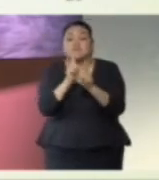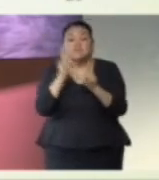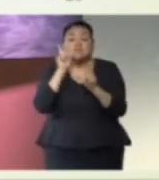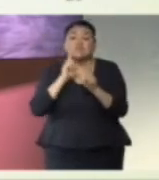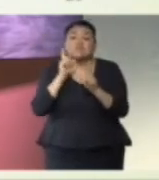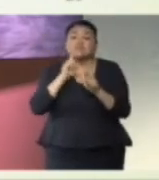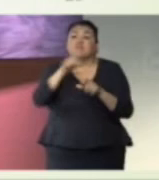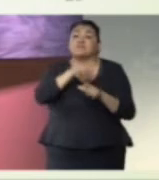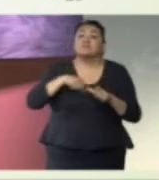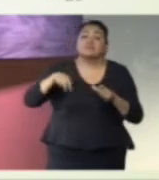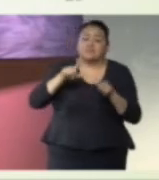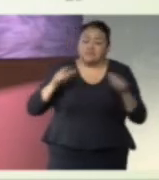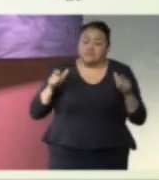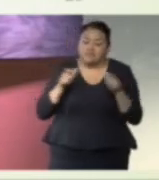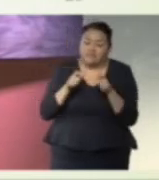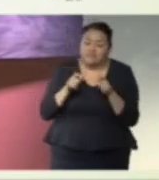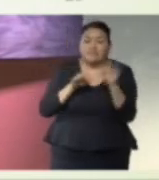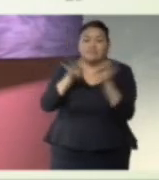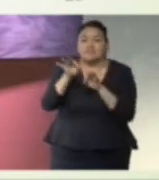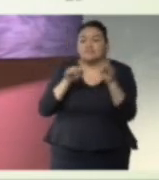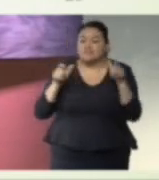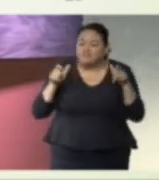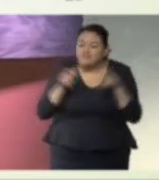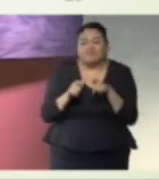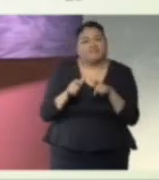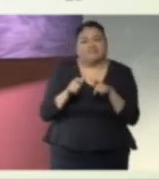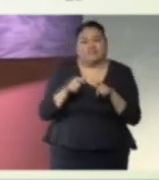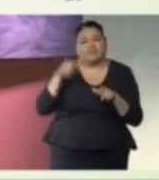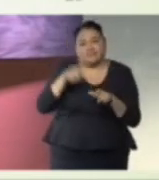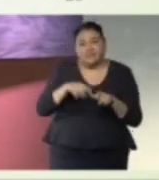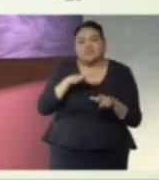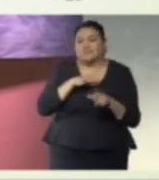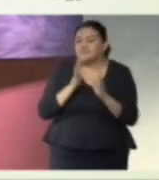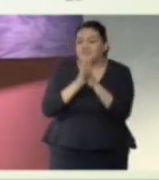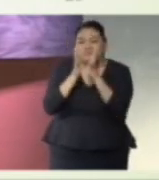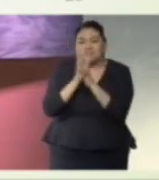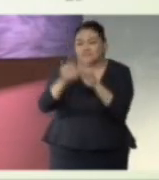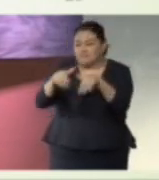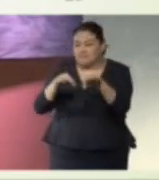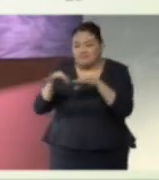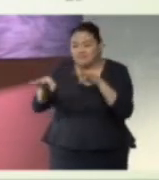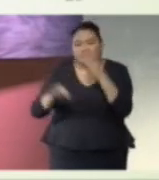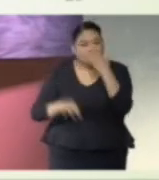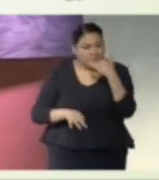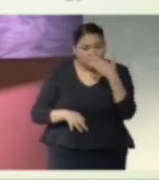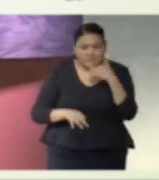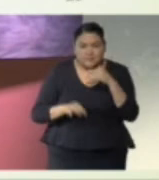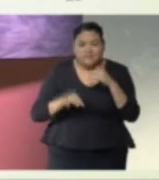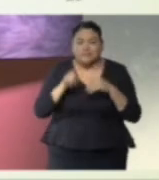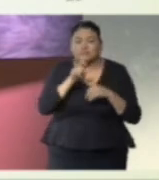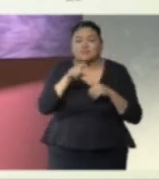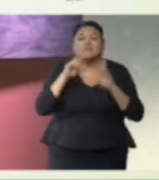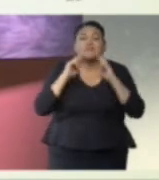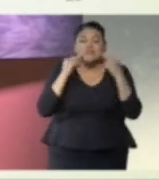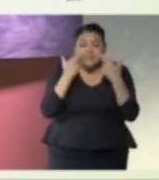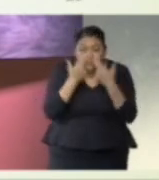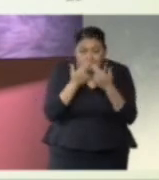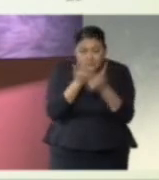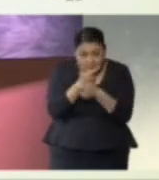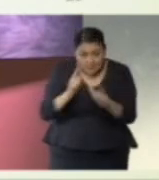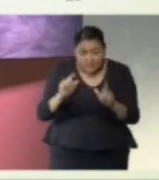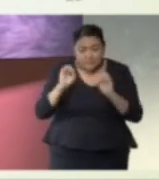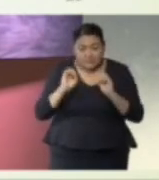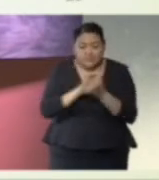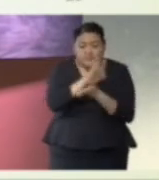mujeres disminuye. Es en donde menos participación en el mercado de trabajo tienen las mujeres cuando están en condición de